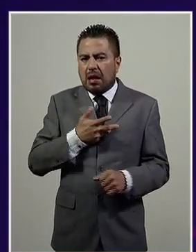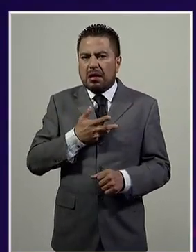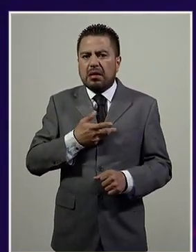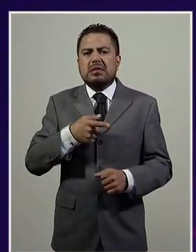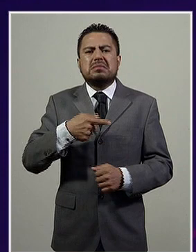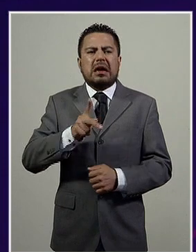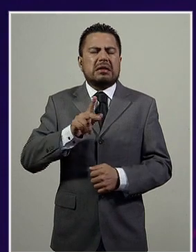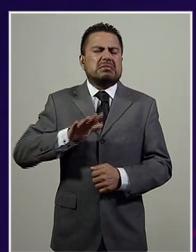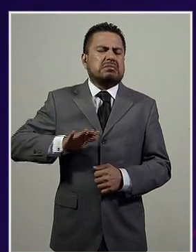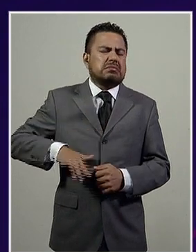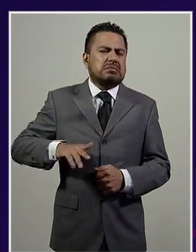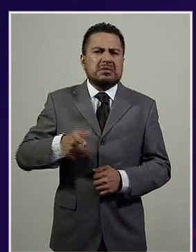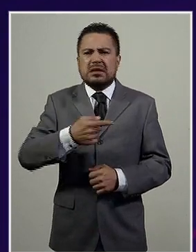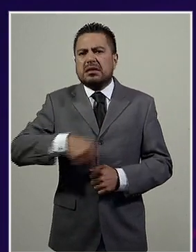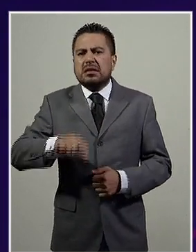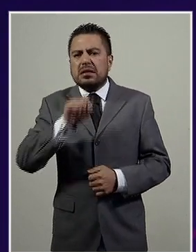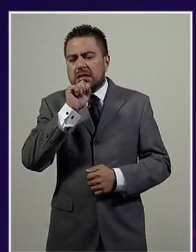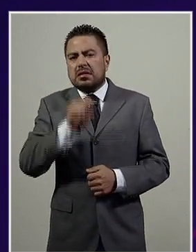sin embargo,